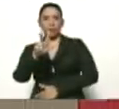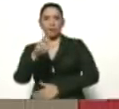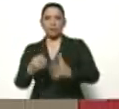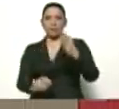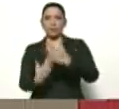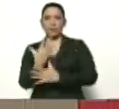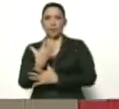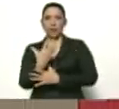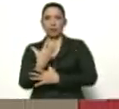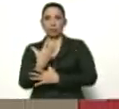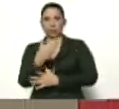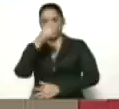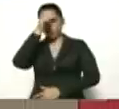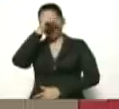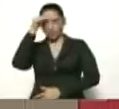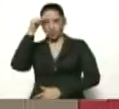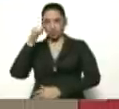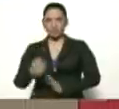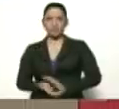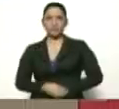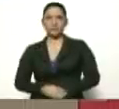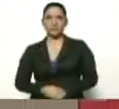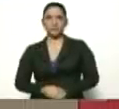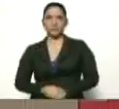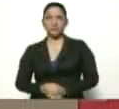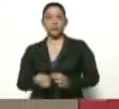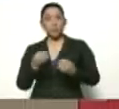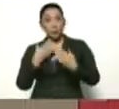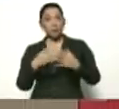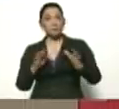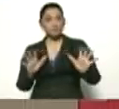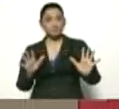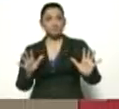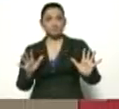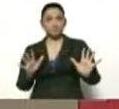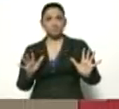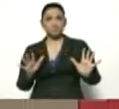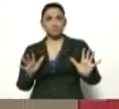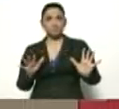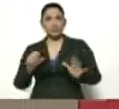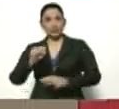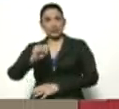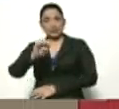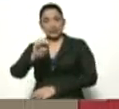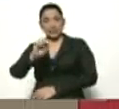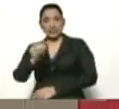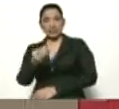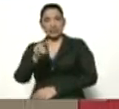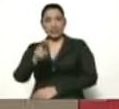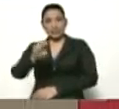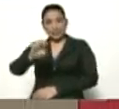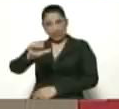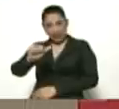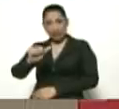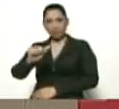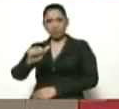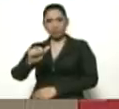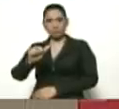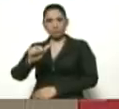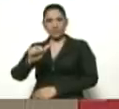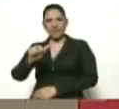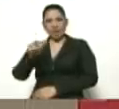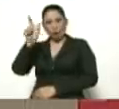domingo 3 de mayo pues bien antonio se queda se somete a la figura